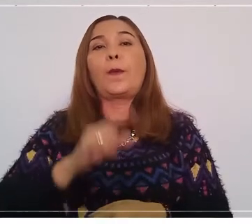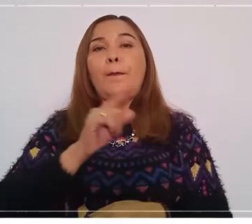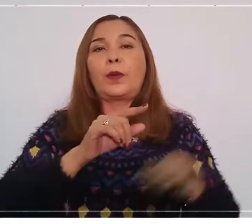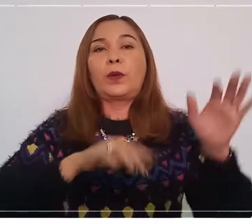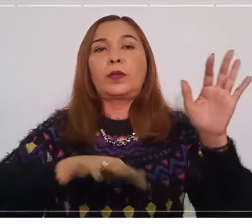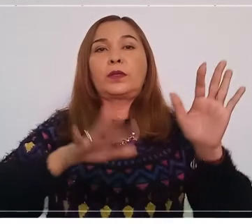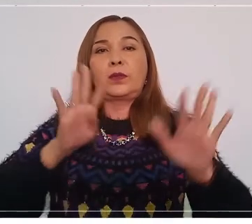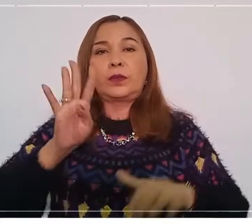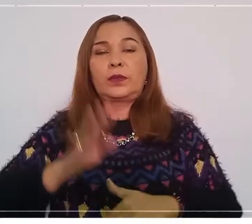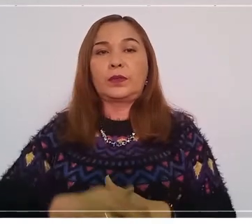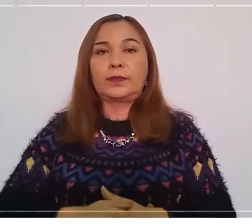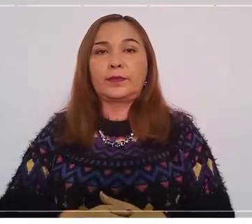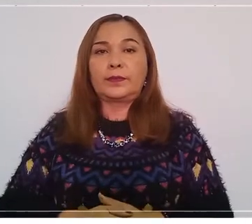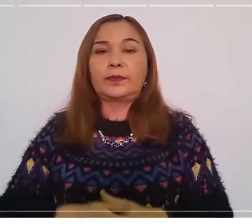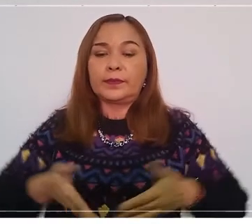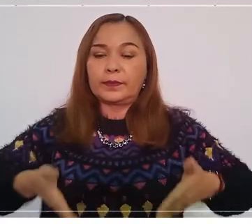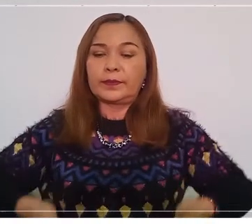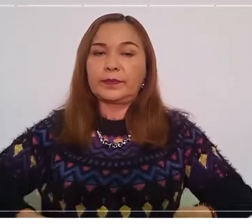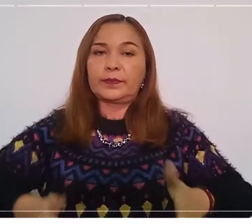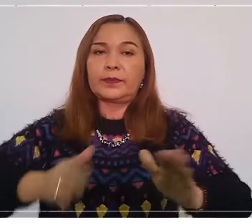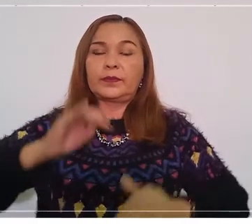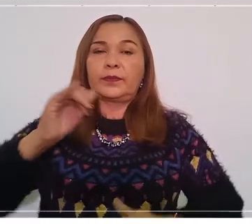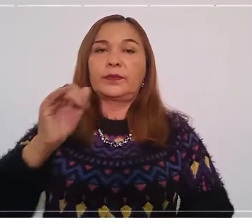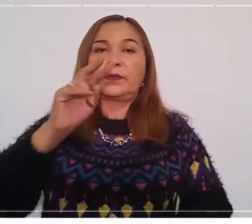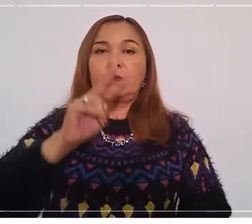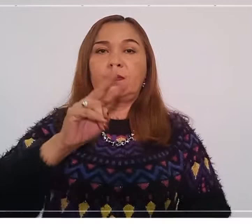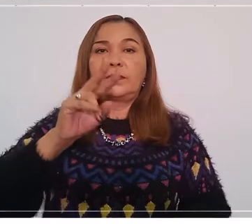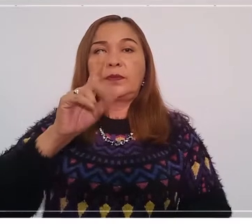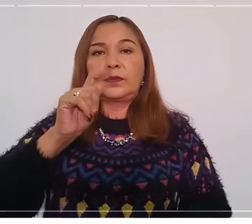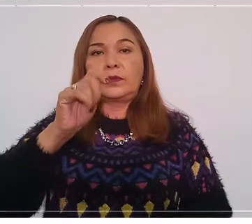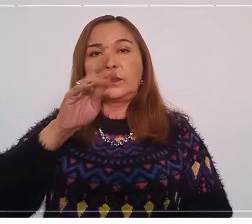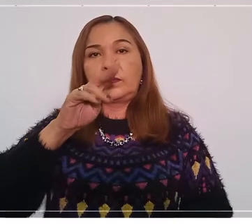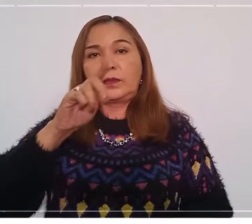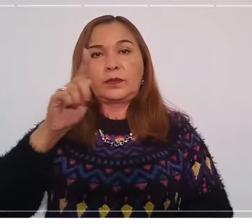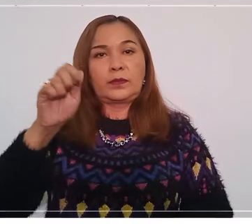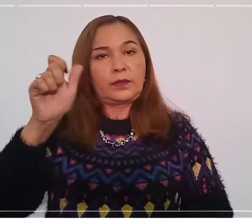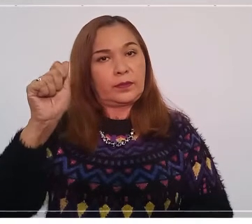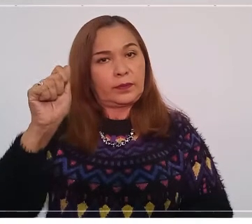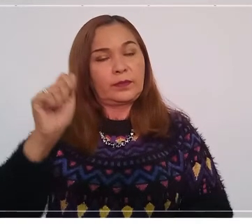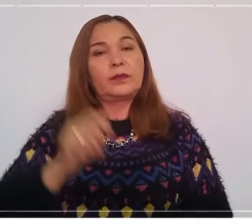1859 natalicio de juan vicente torrealba